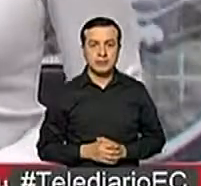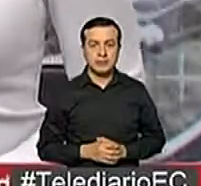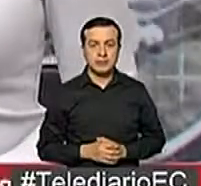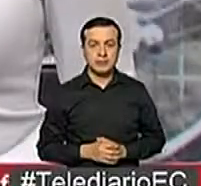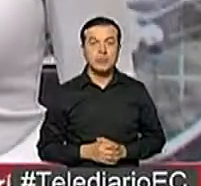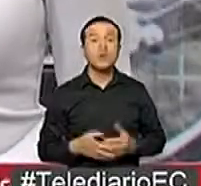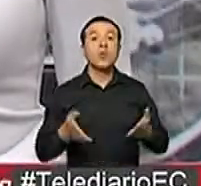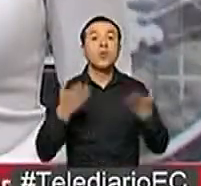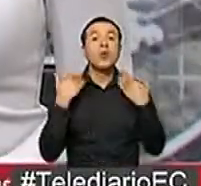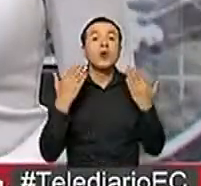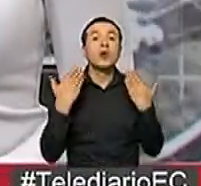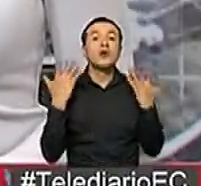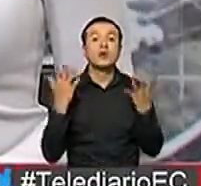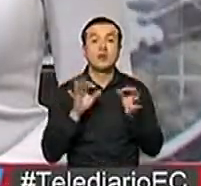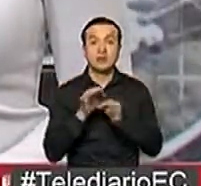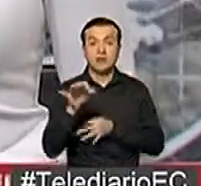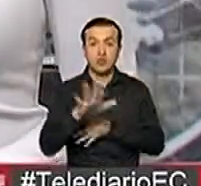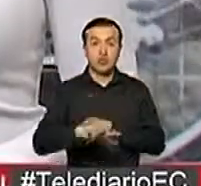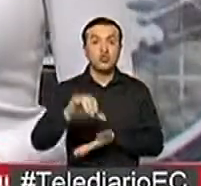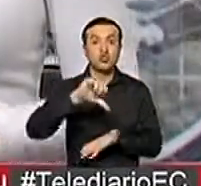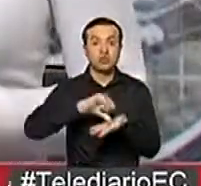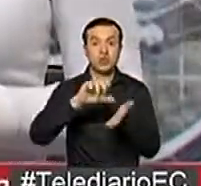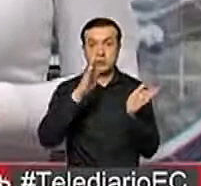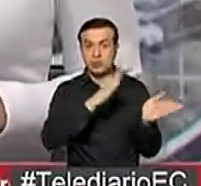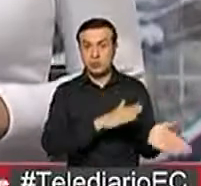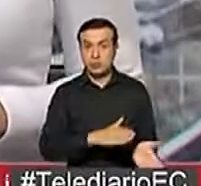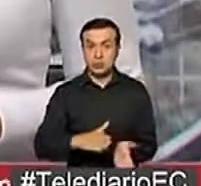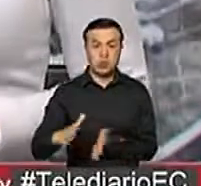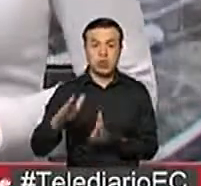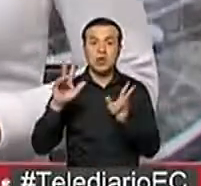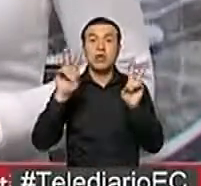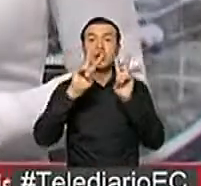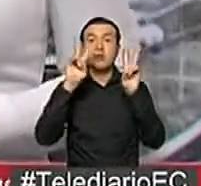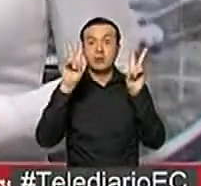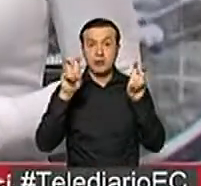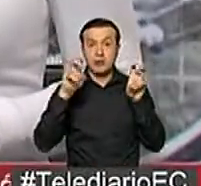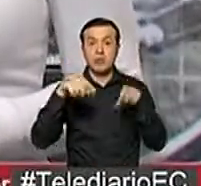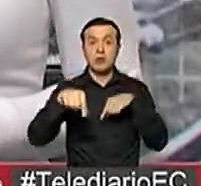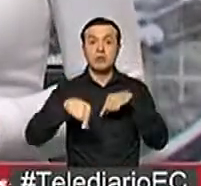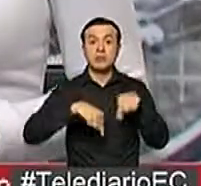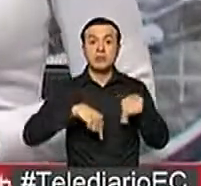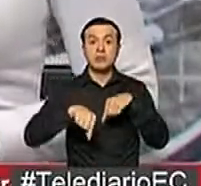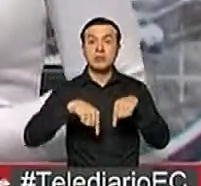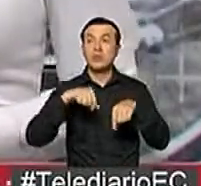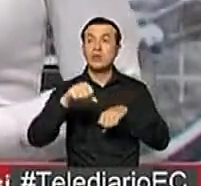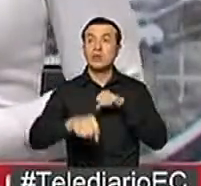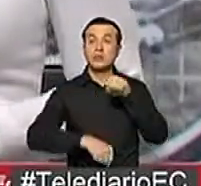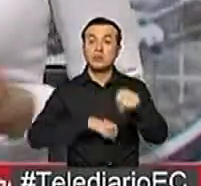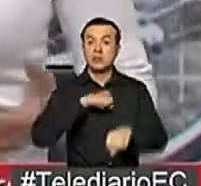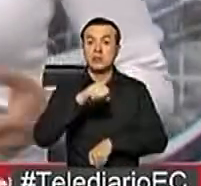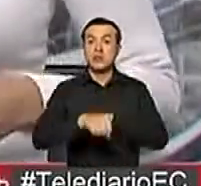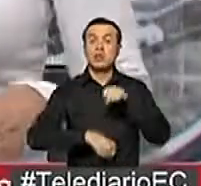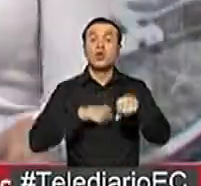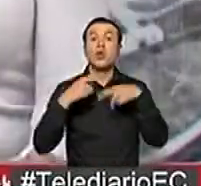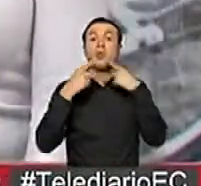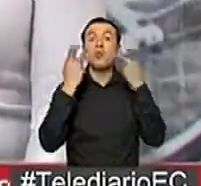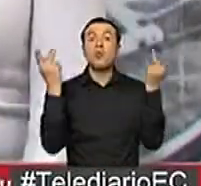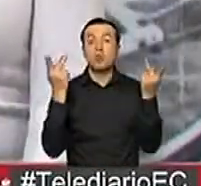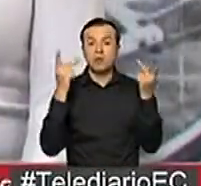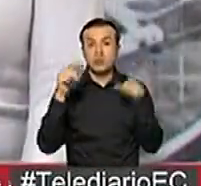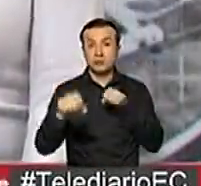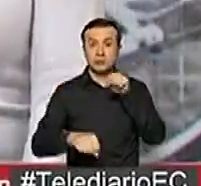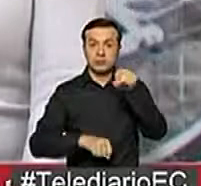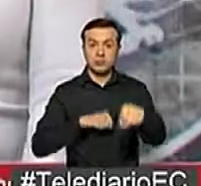Y Guayaquil es otra ciudad que se prepara para incorporarse al sistema de transporte de bicicletas públicas. La movilidad